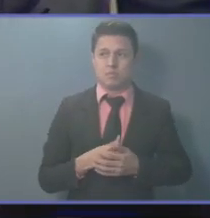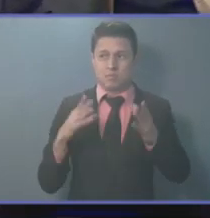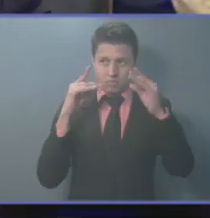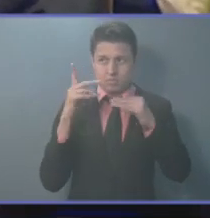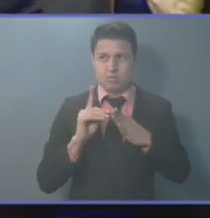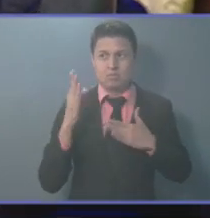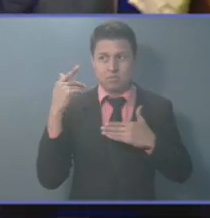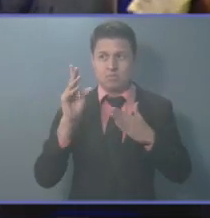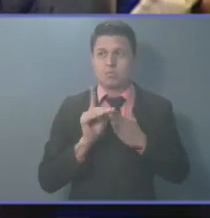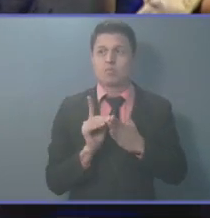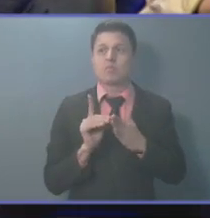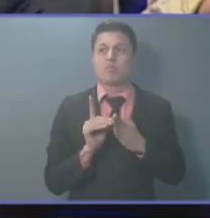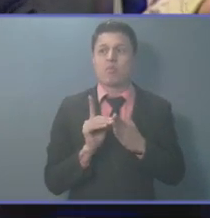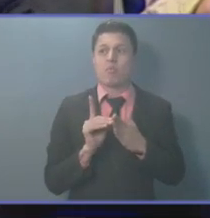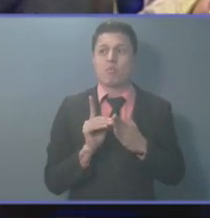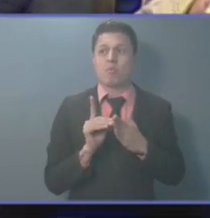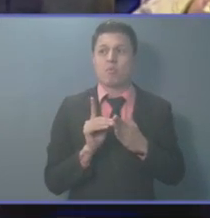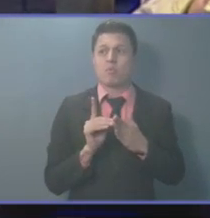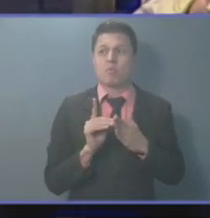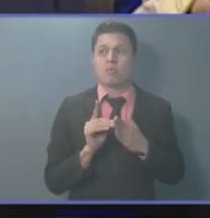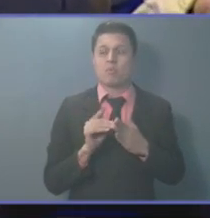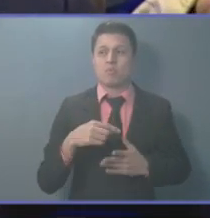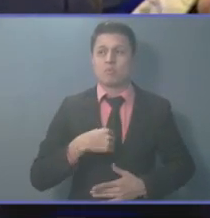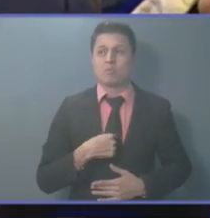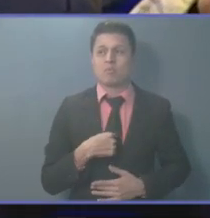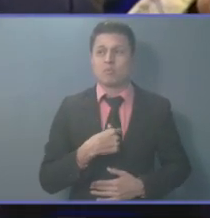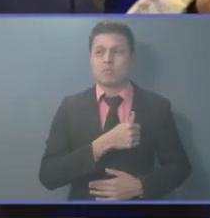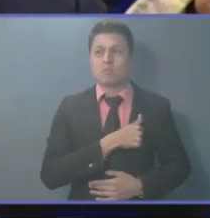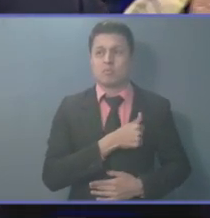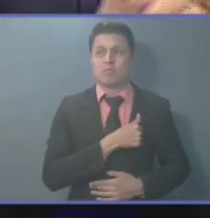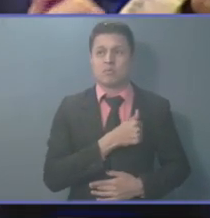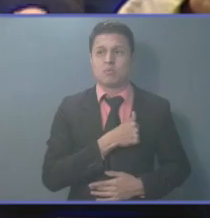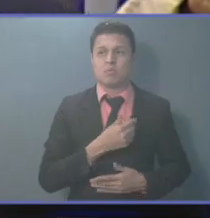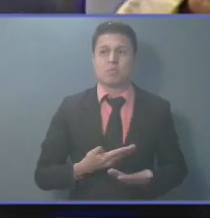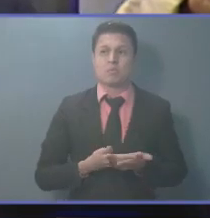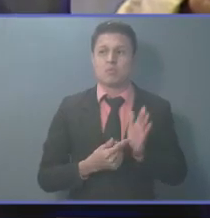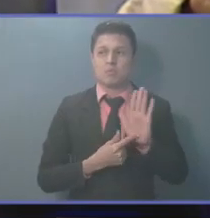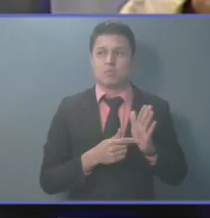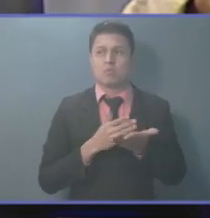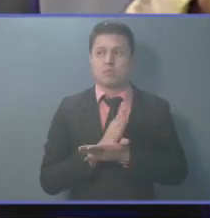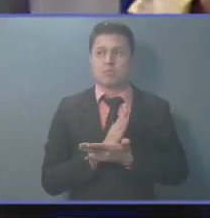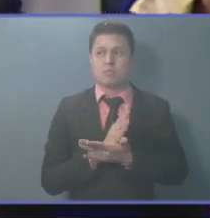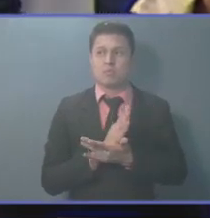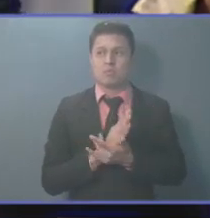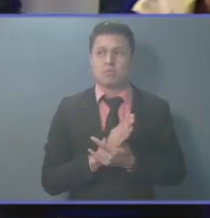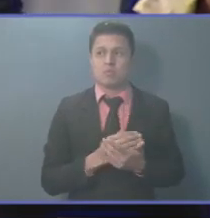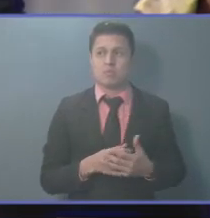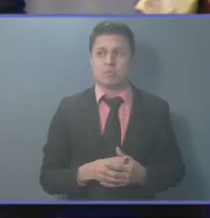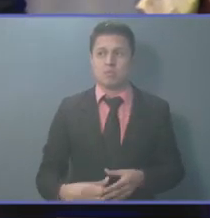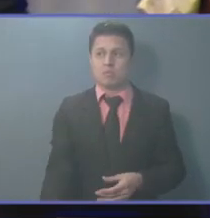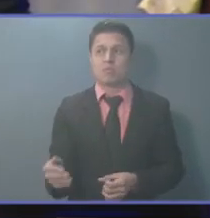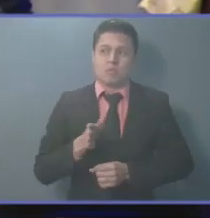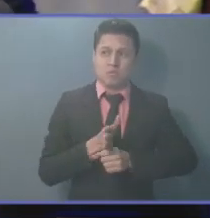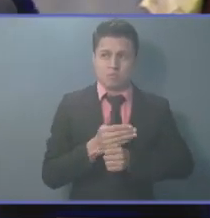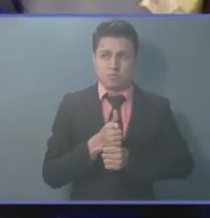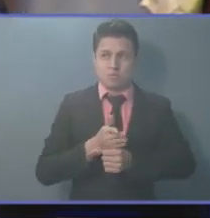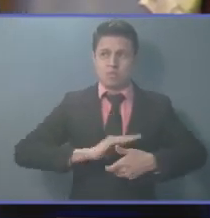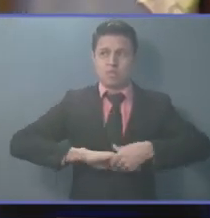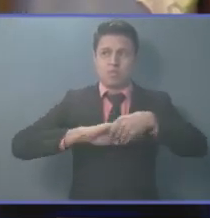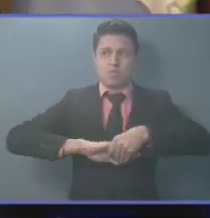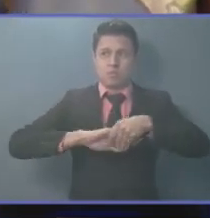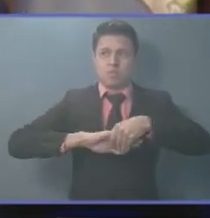diputados y diputadas, me toca dar la posición en nombre del Partido de Concertación Nacional.